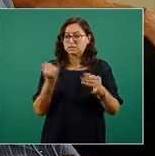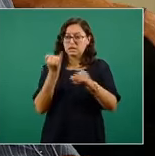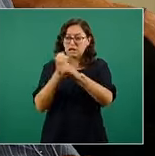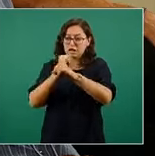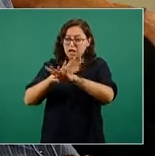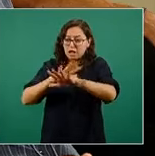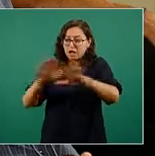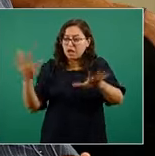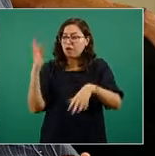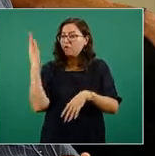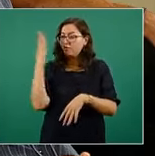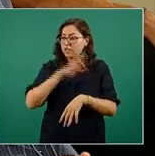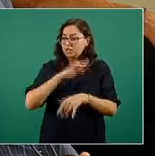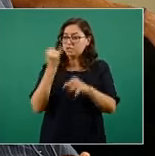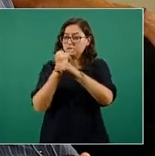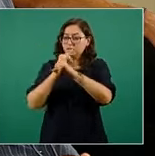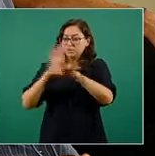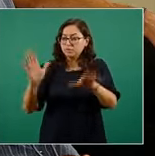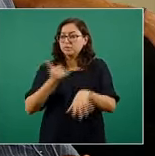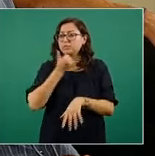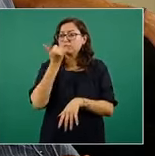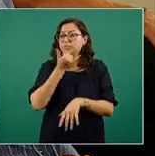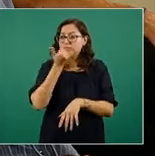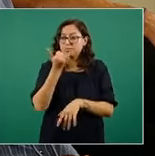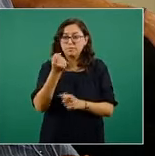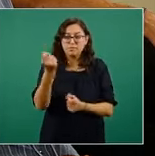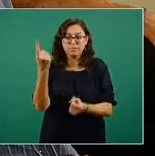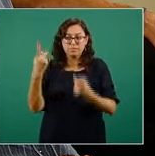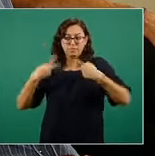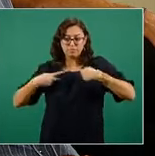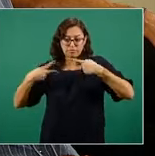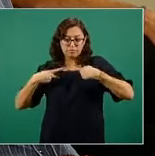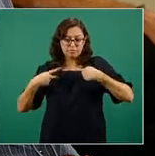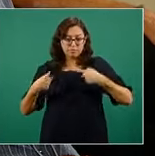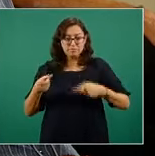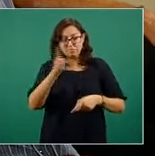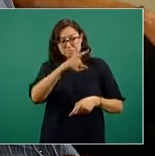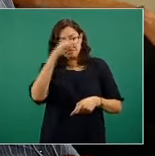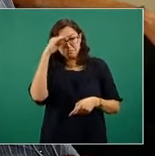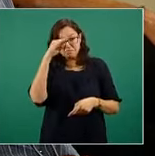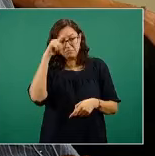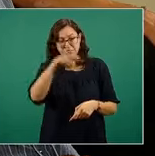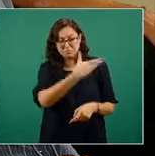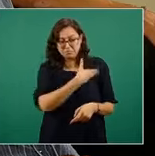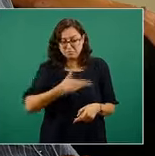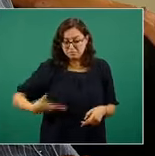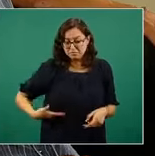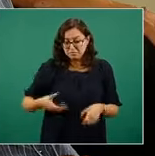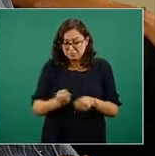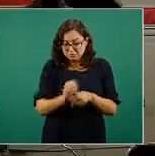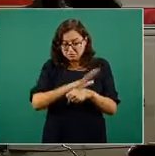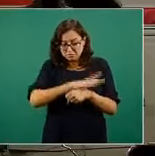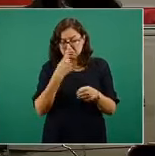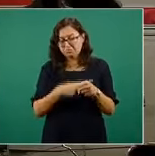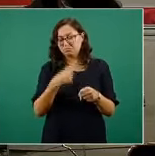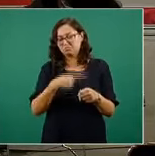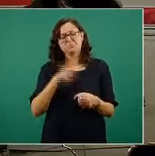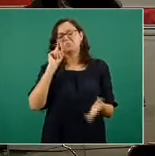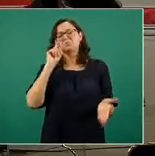mexicana que no creen que el presidente se contagió de coronavirus y dudan de que así haya sido, sobre